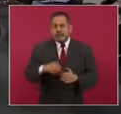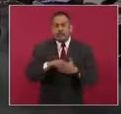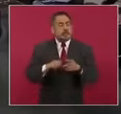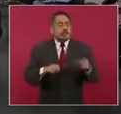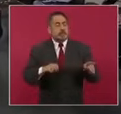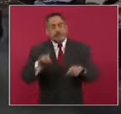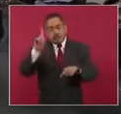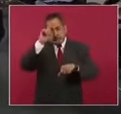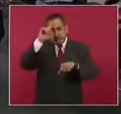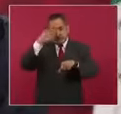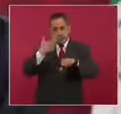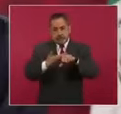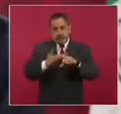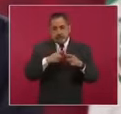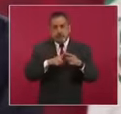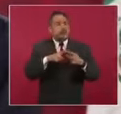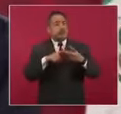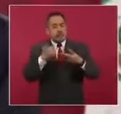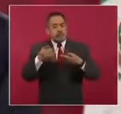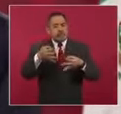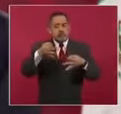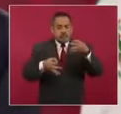consejeros son diferentes. Y magistrados. Ah,